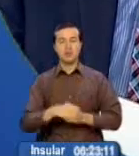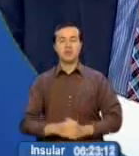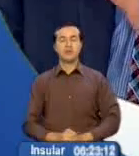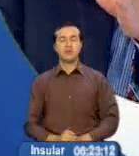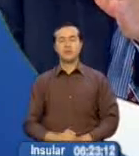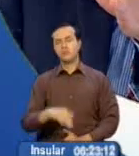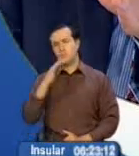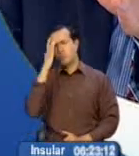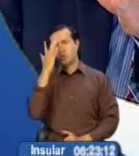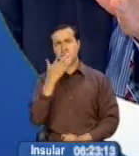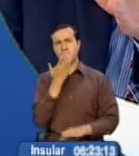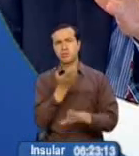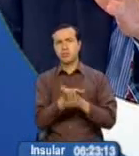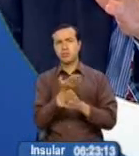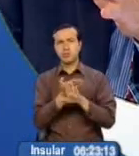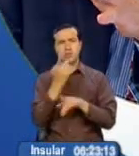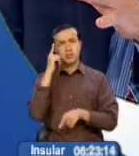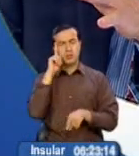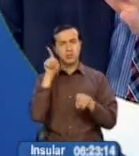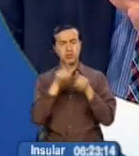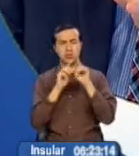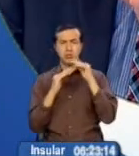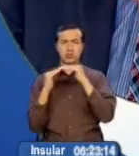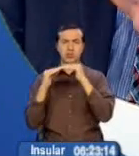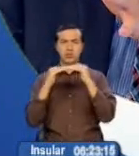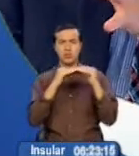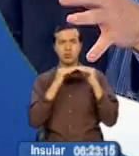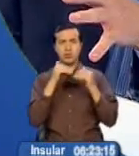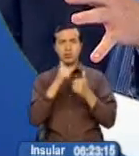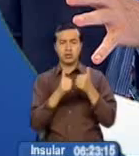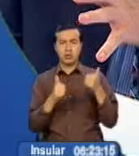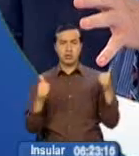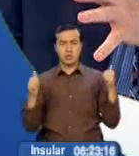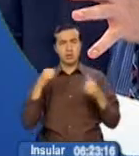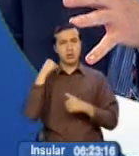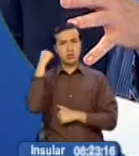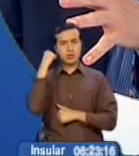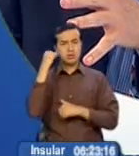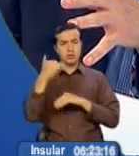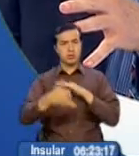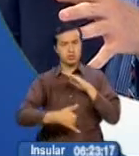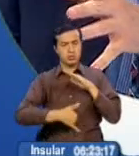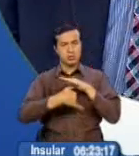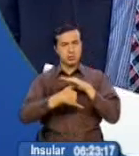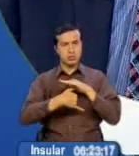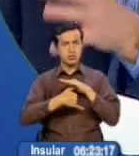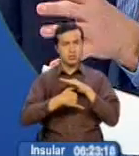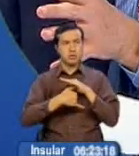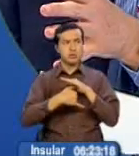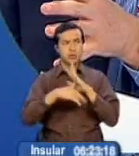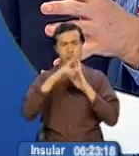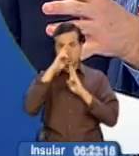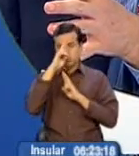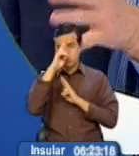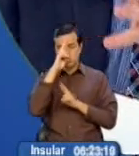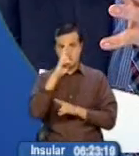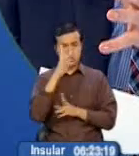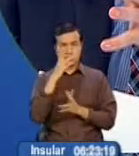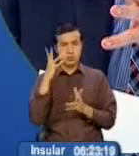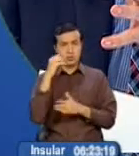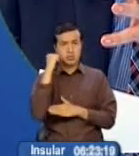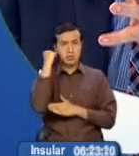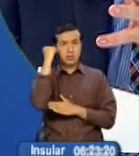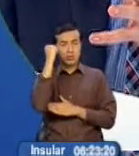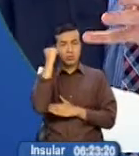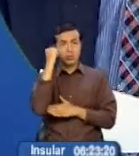¿Por qué plantear un acuerdo por la igualdad en candidaturas y derechos LGBTI? ¿No se está respetando esos